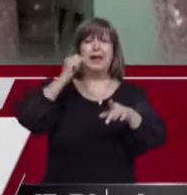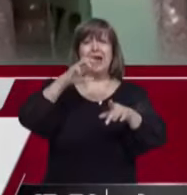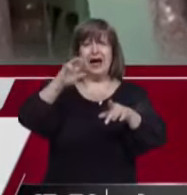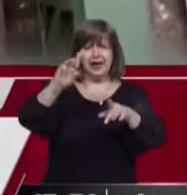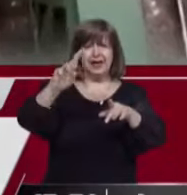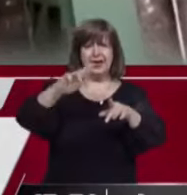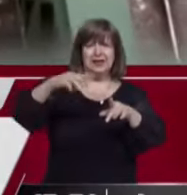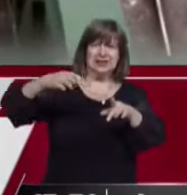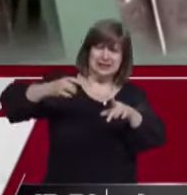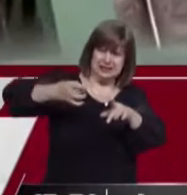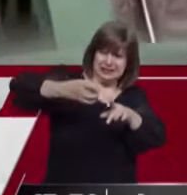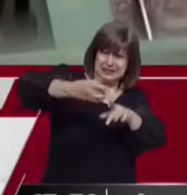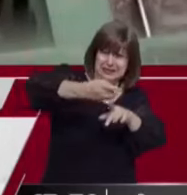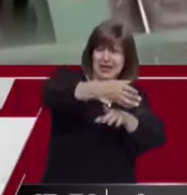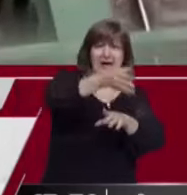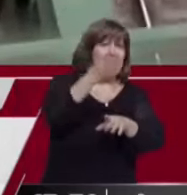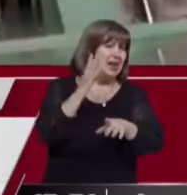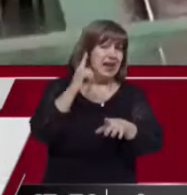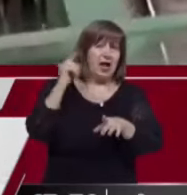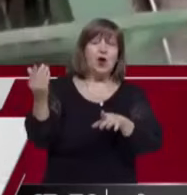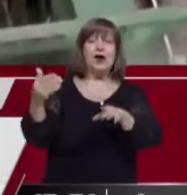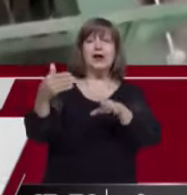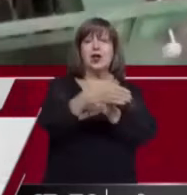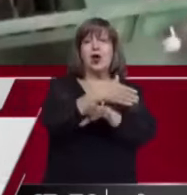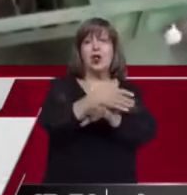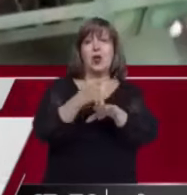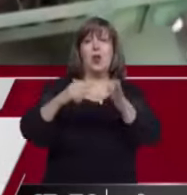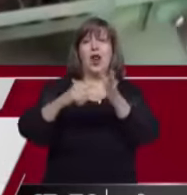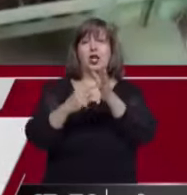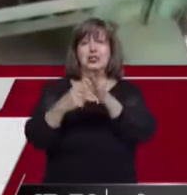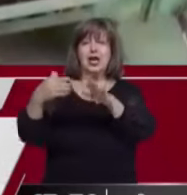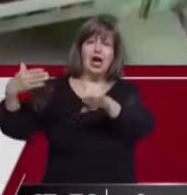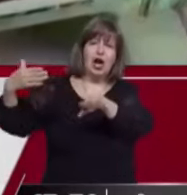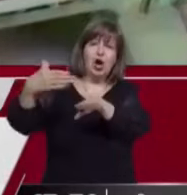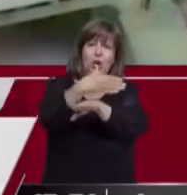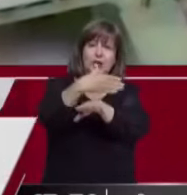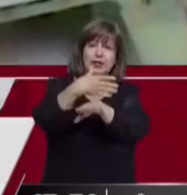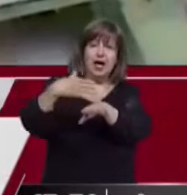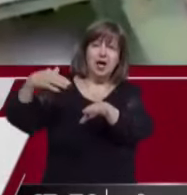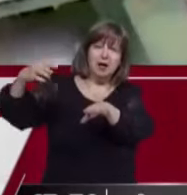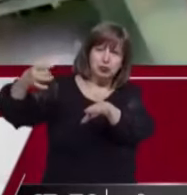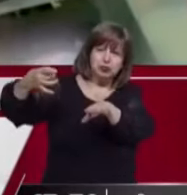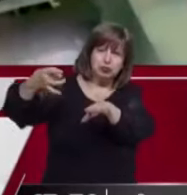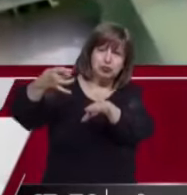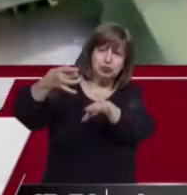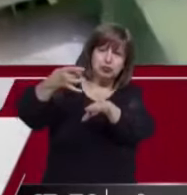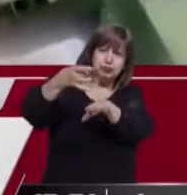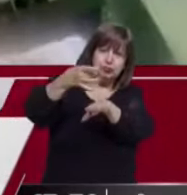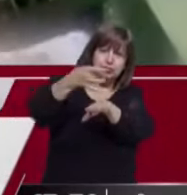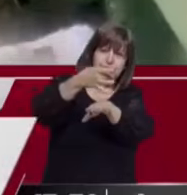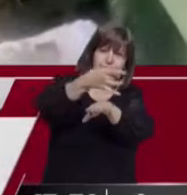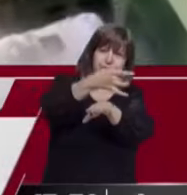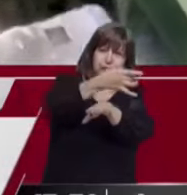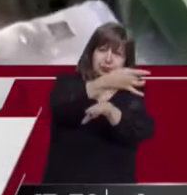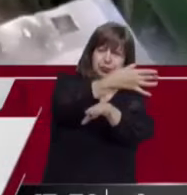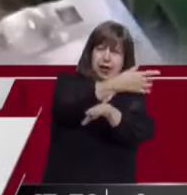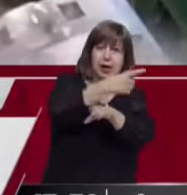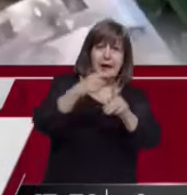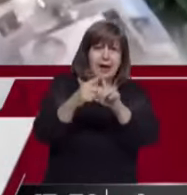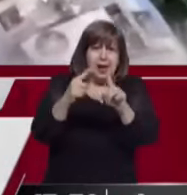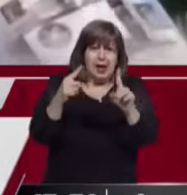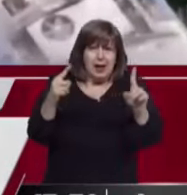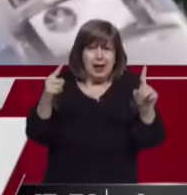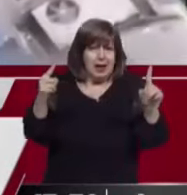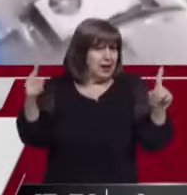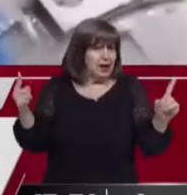Pilar calculemos que son Aproximadamente 50 km desde la ciudad de Buenos Aires pero tiene recorridos que van mucho más allá Diego vos decías recién